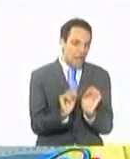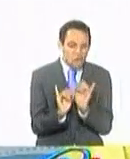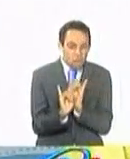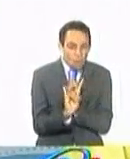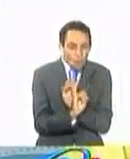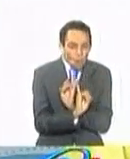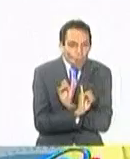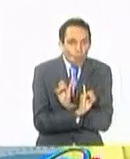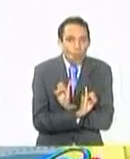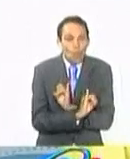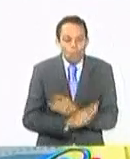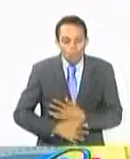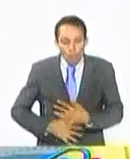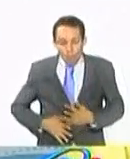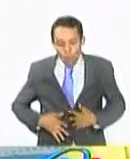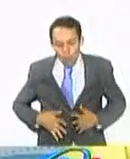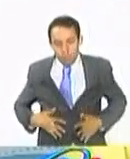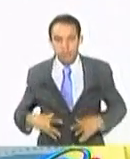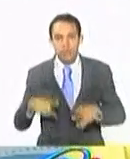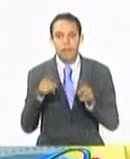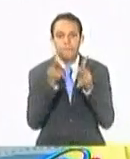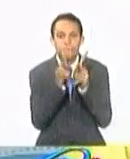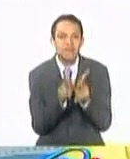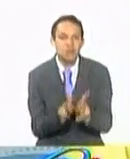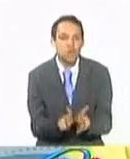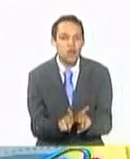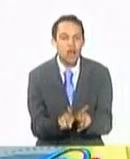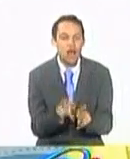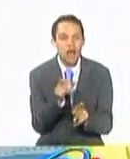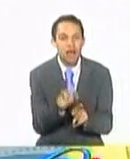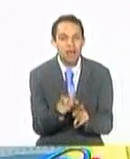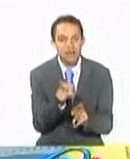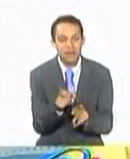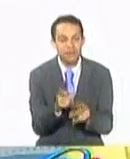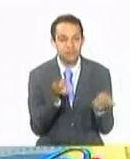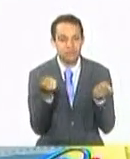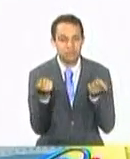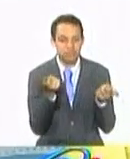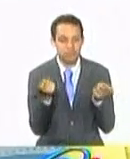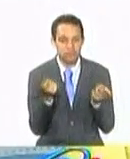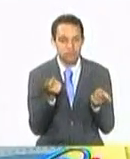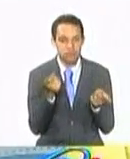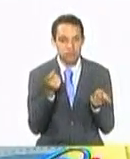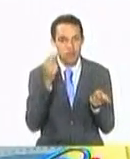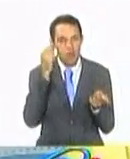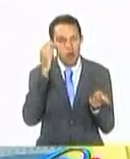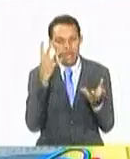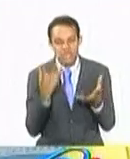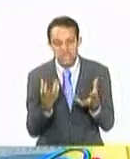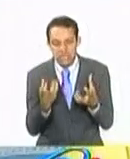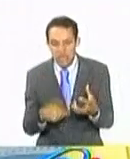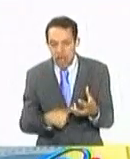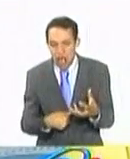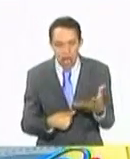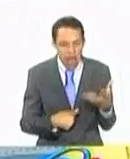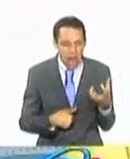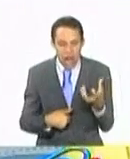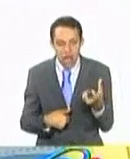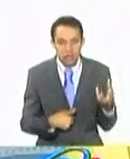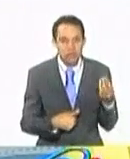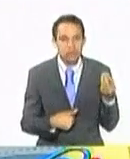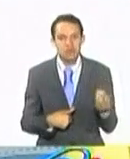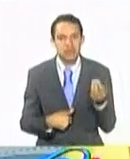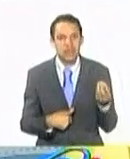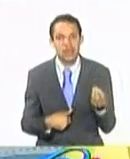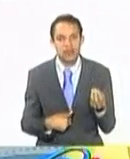con este tipo de problema es la persona que para manejar ciertos trastornos de ansiedad empiezan a